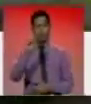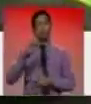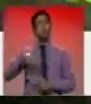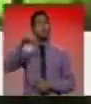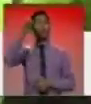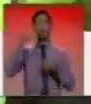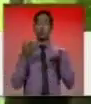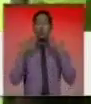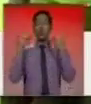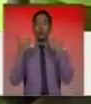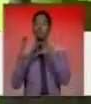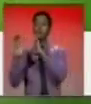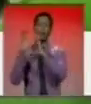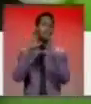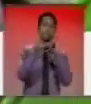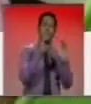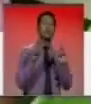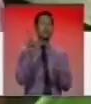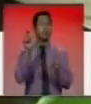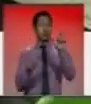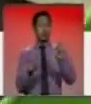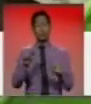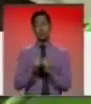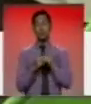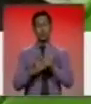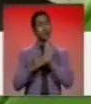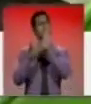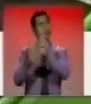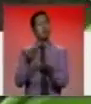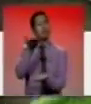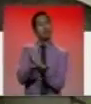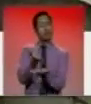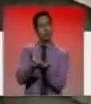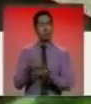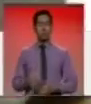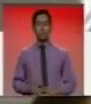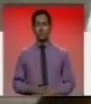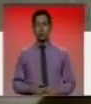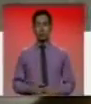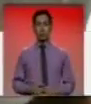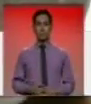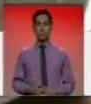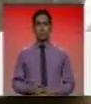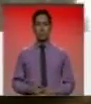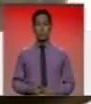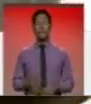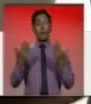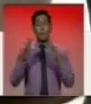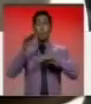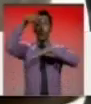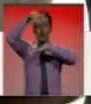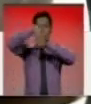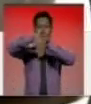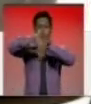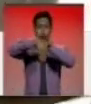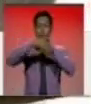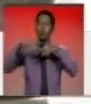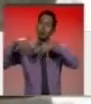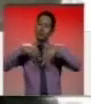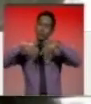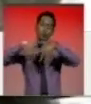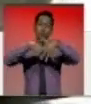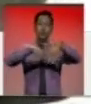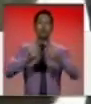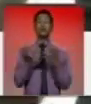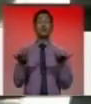Allí conversó con los moradores y les expuso las propuestas de campaña. Ya en horas de la tarde realizó otra caminata por el